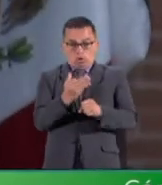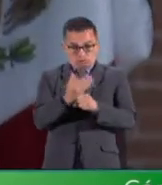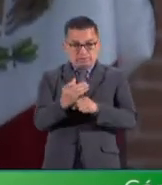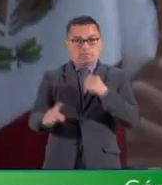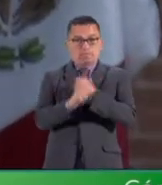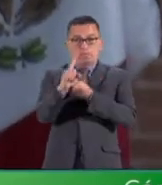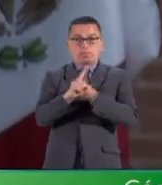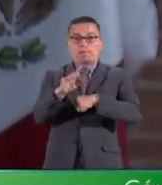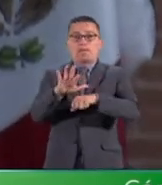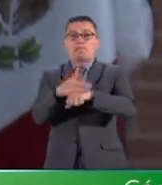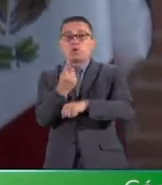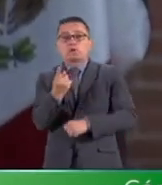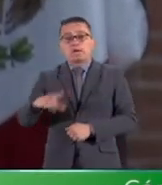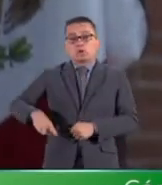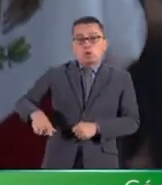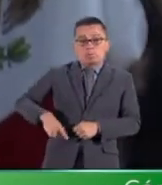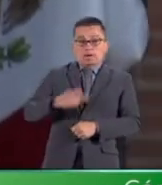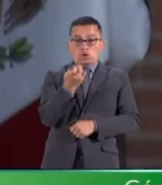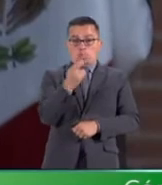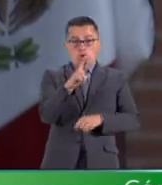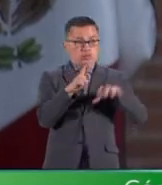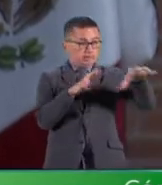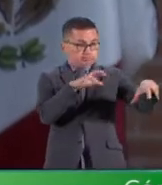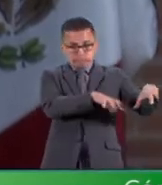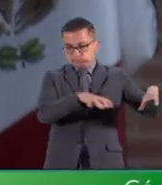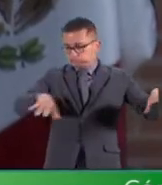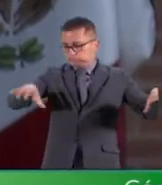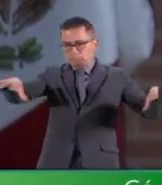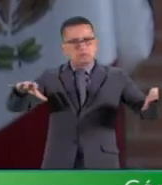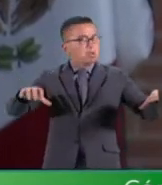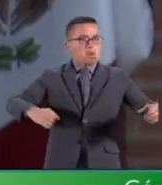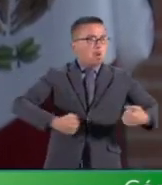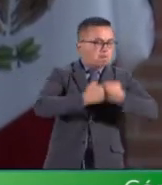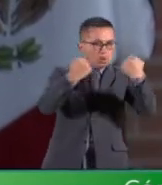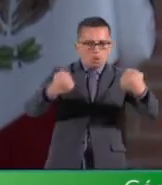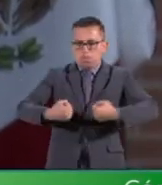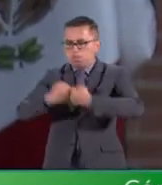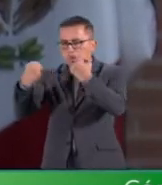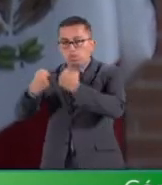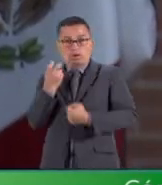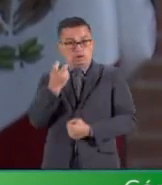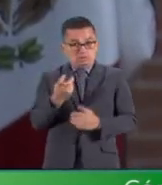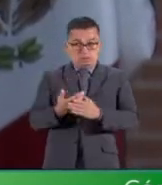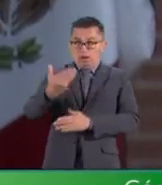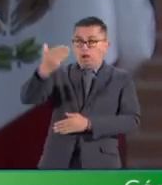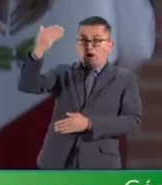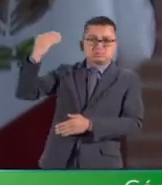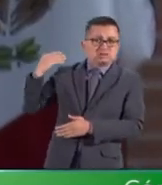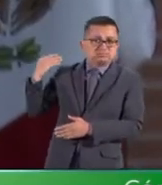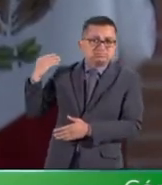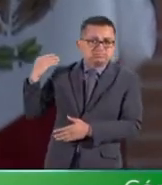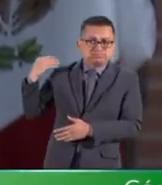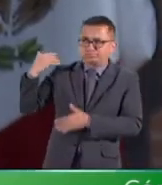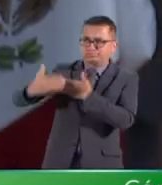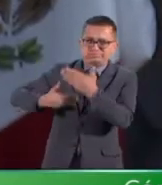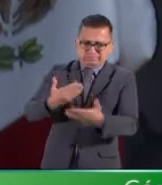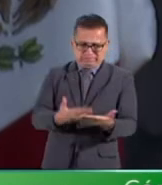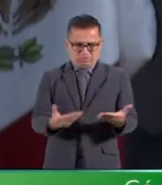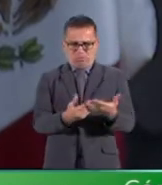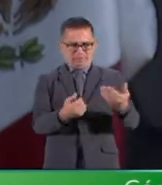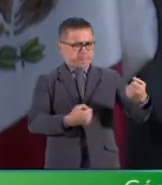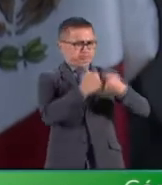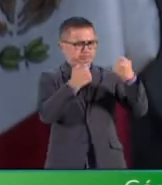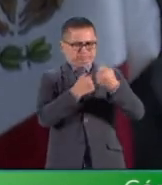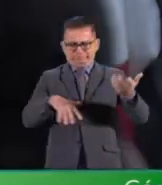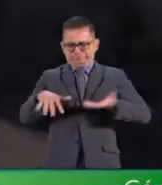Estado que desde hace muchísimo tiempo no se veía. Ustedes van a querer juzgar a